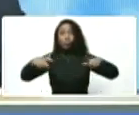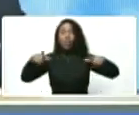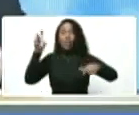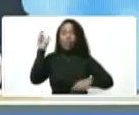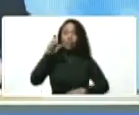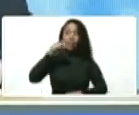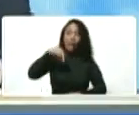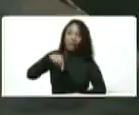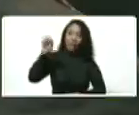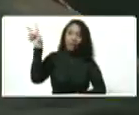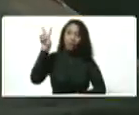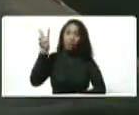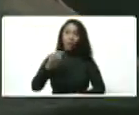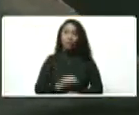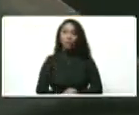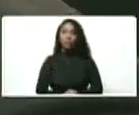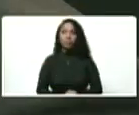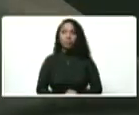el país.